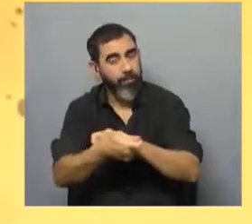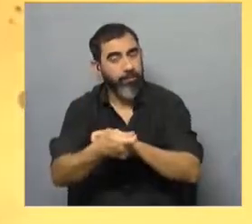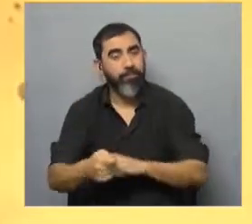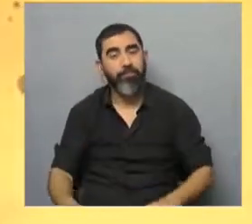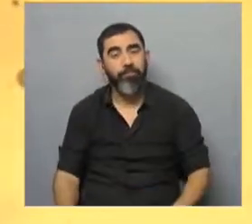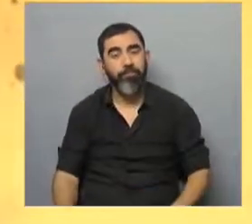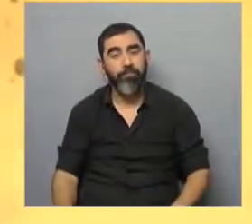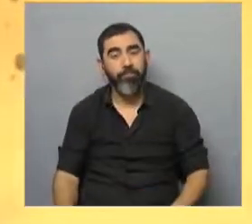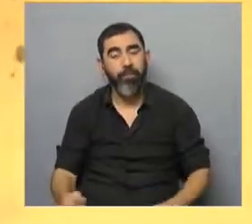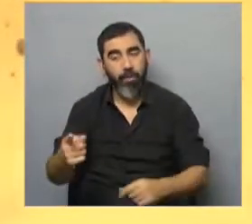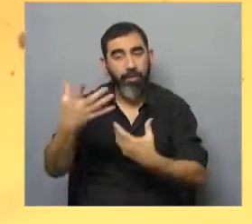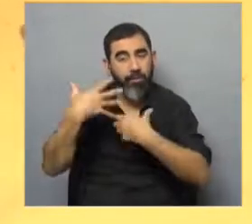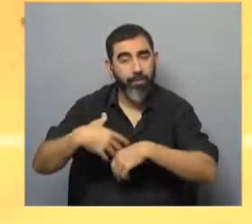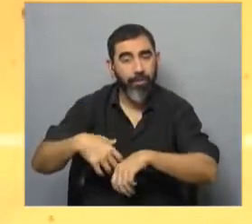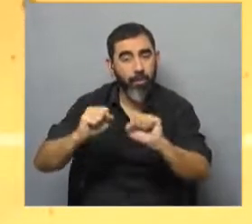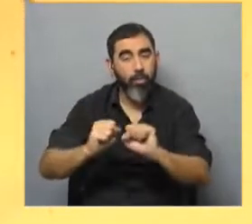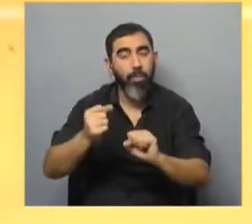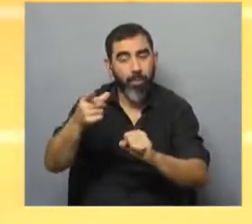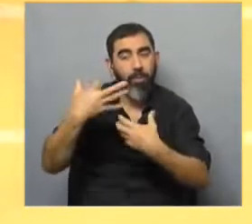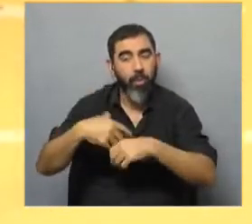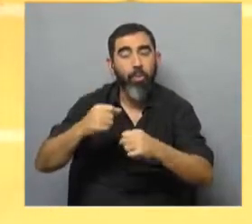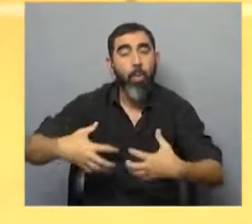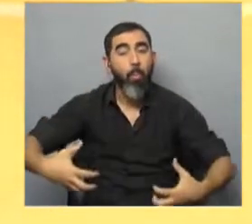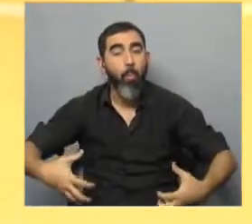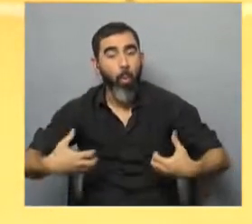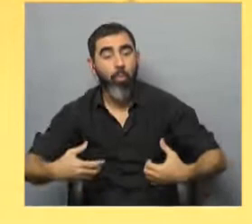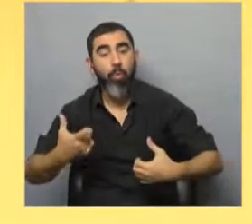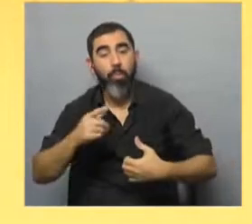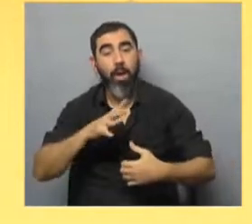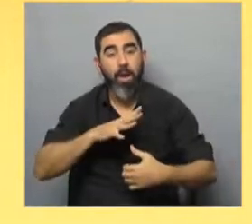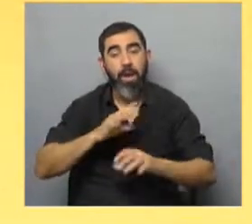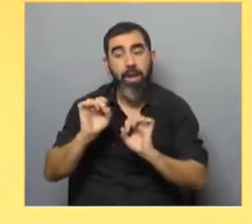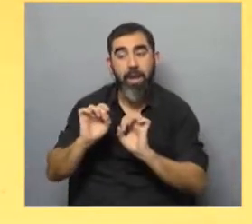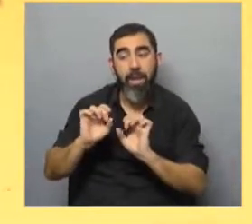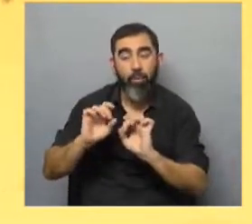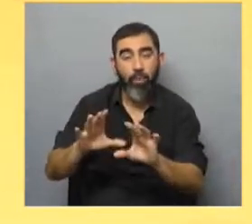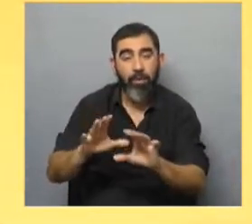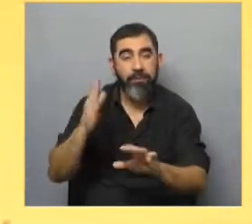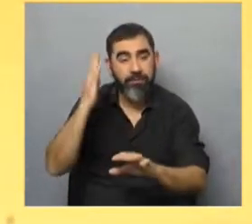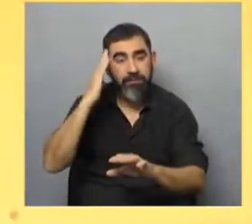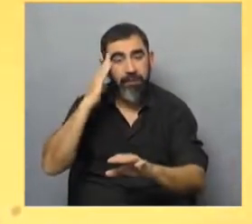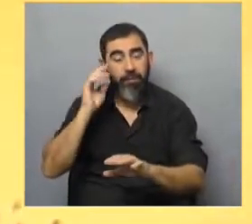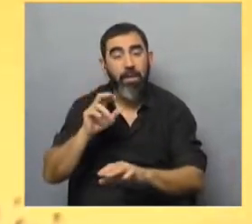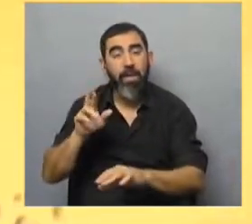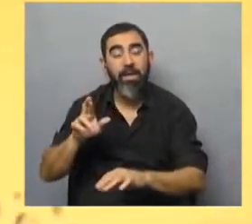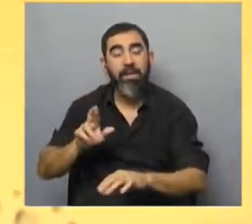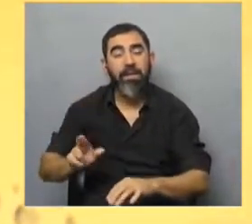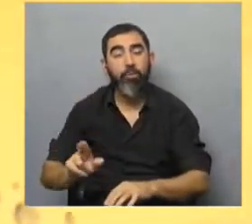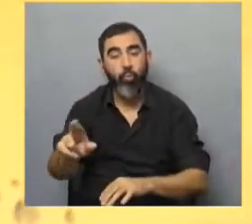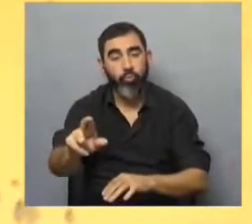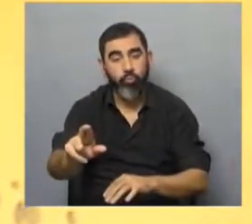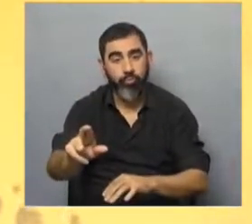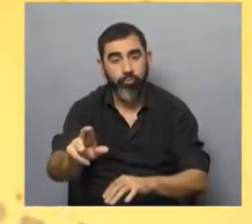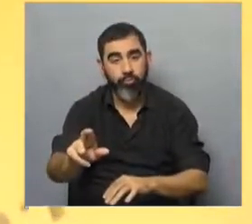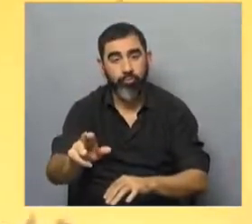Se identificó, pero a pesar de que fue identificado en monos, el reservorio natural, el hospedador natural, se sabe que es un roedor no identificado.